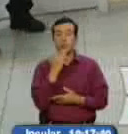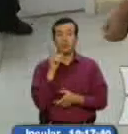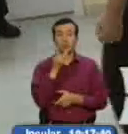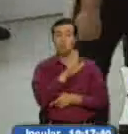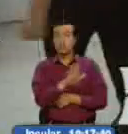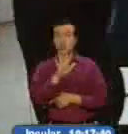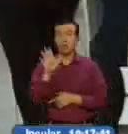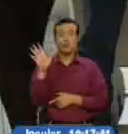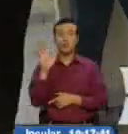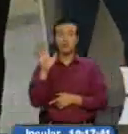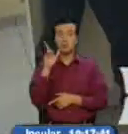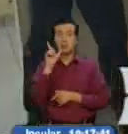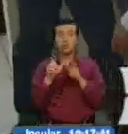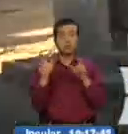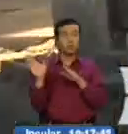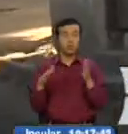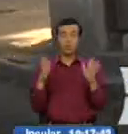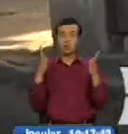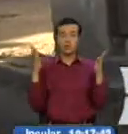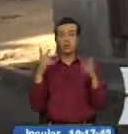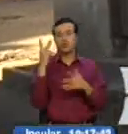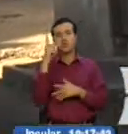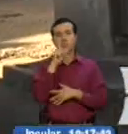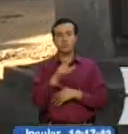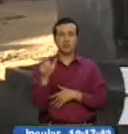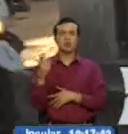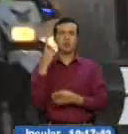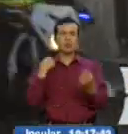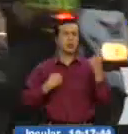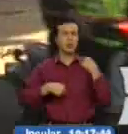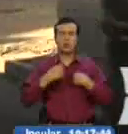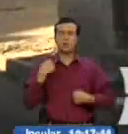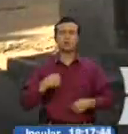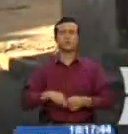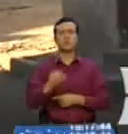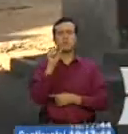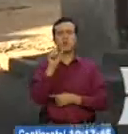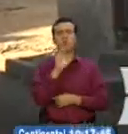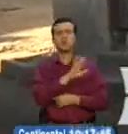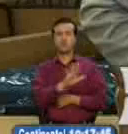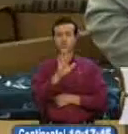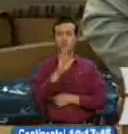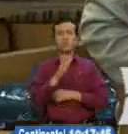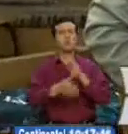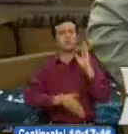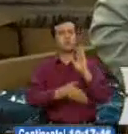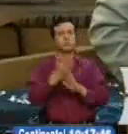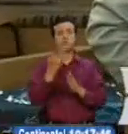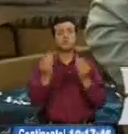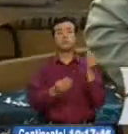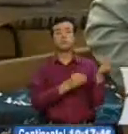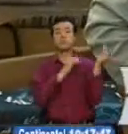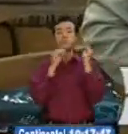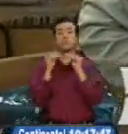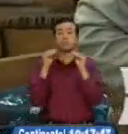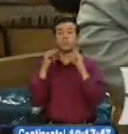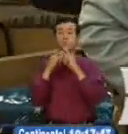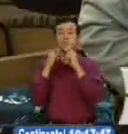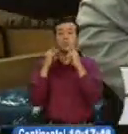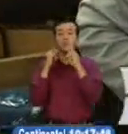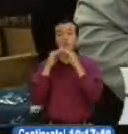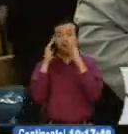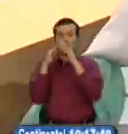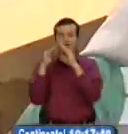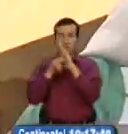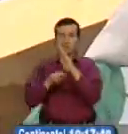registran afectaciones a la vida humana, salvo 2 personas con heridas menores que debieron evacuar y ser trasladadas a un albergue.